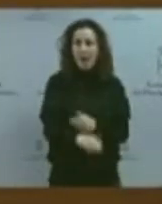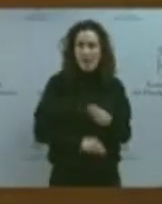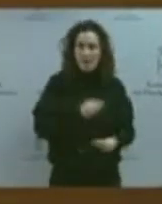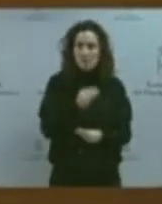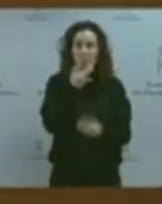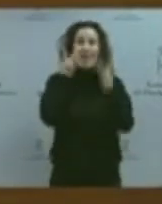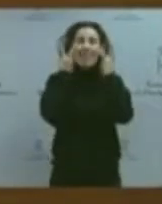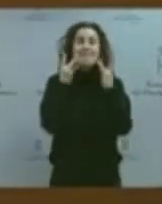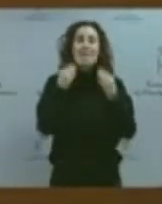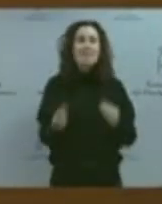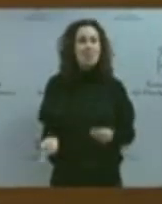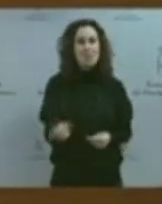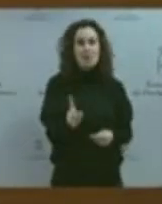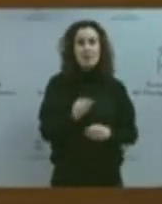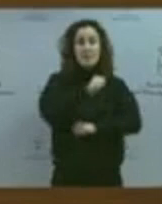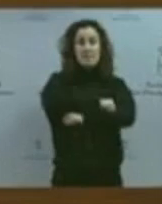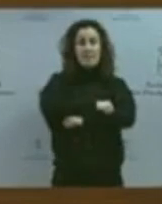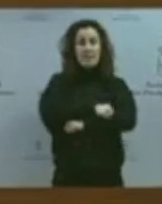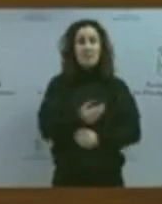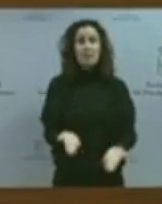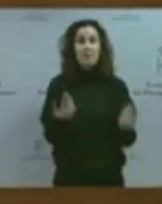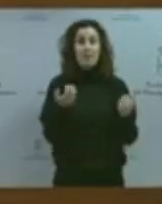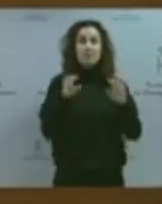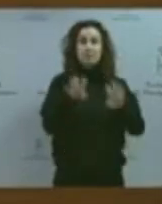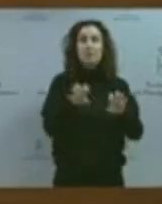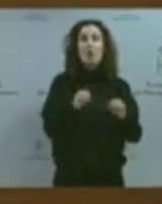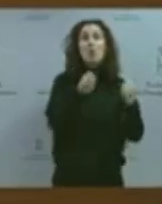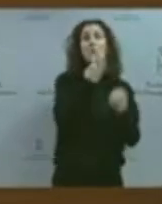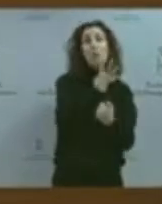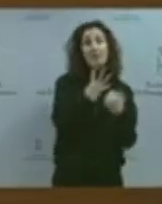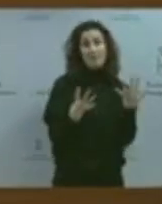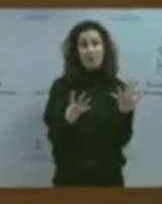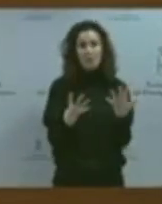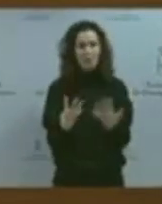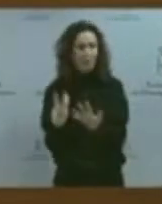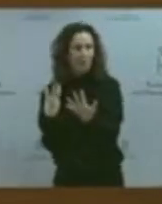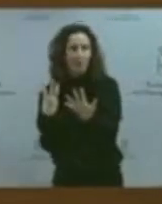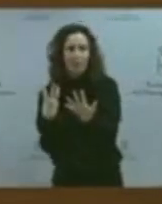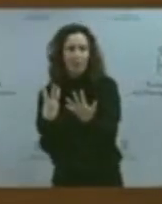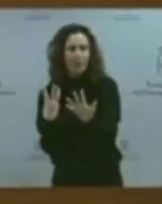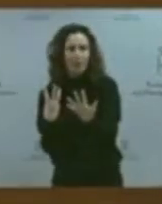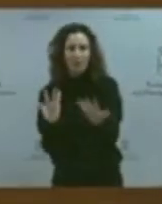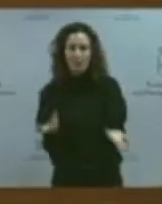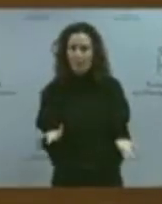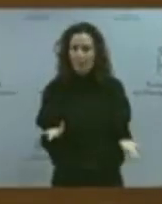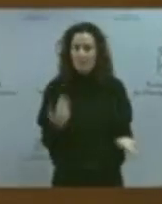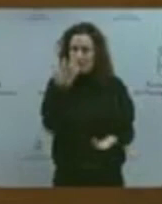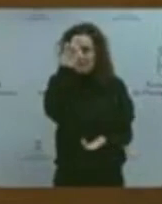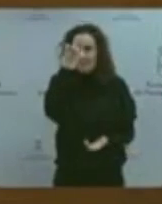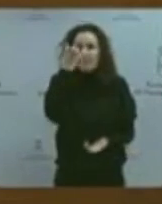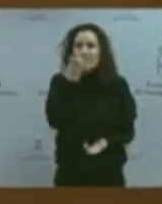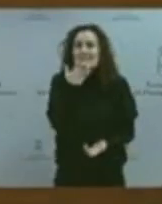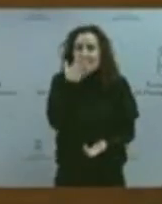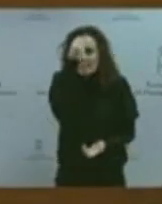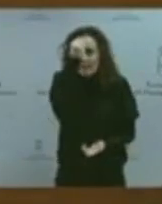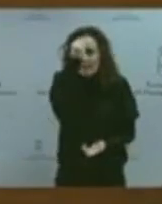reparar son 8 de 49. Tan solo 8 ventanas de 49. Si ustedes consideran que reparando 8 ventanas se van a solucionar los problemas del centro